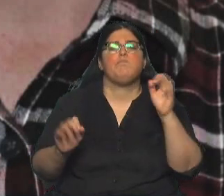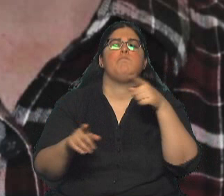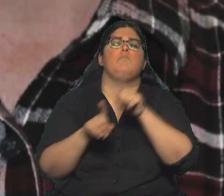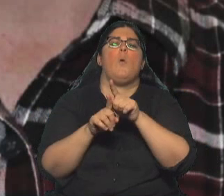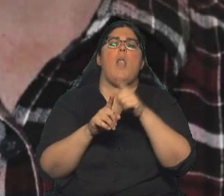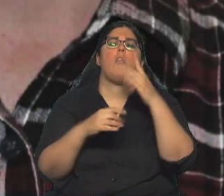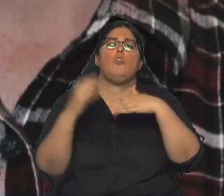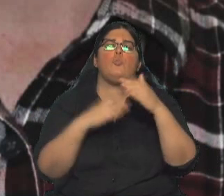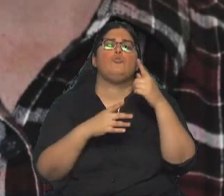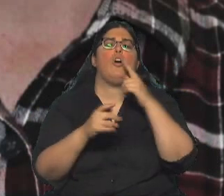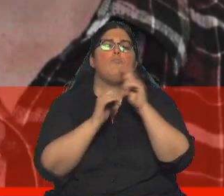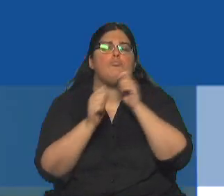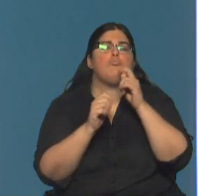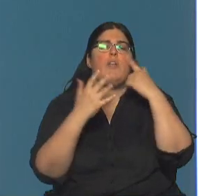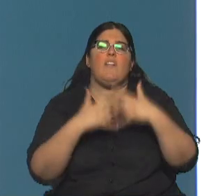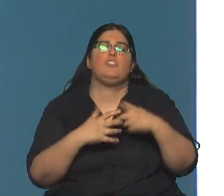postcomunista.